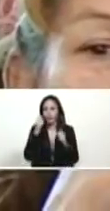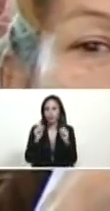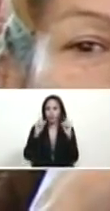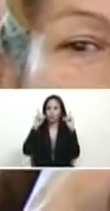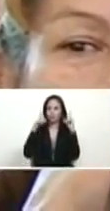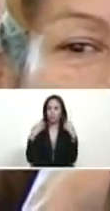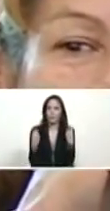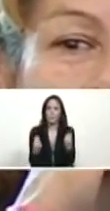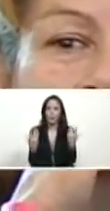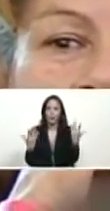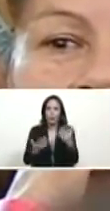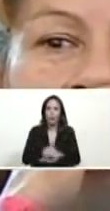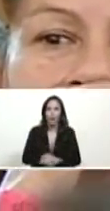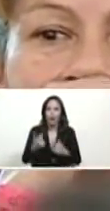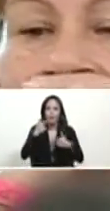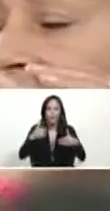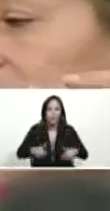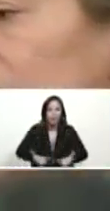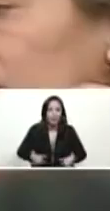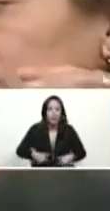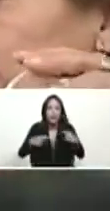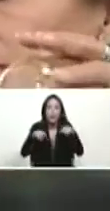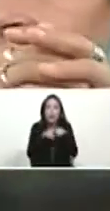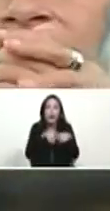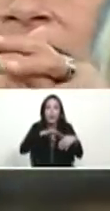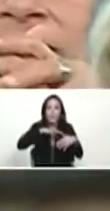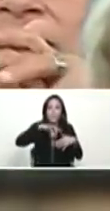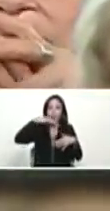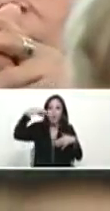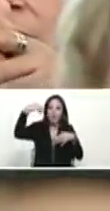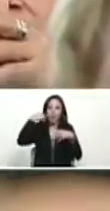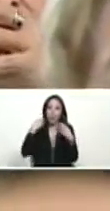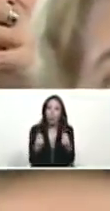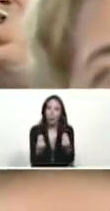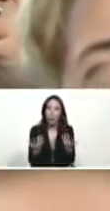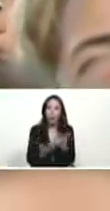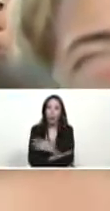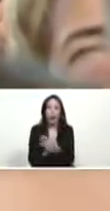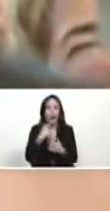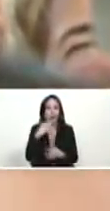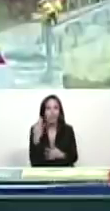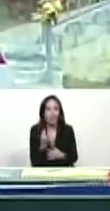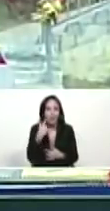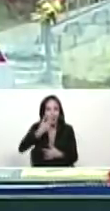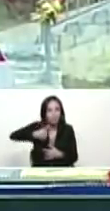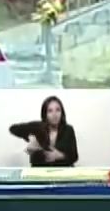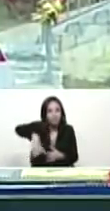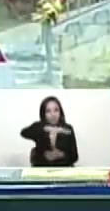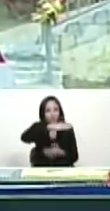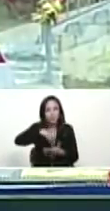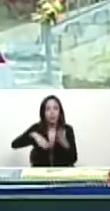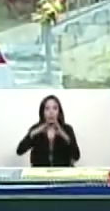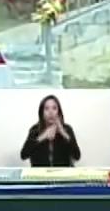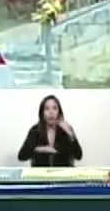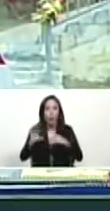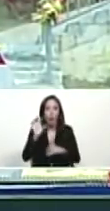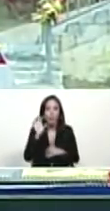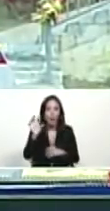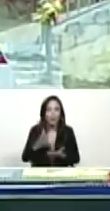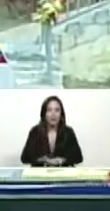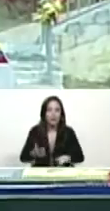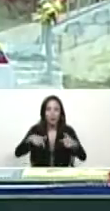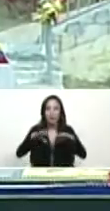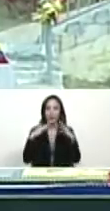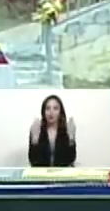Impresionante lo que es el espíritu de la Navidad que se posicionó de Venezuela entera, de toda la familia